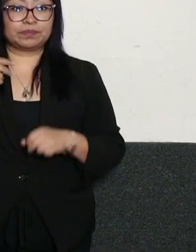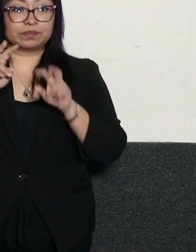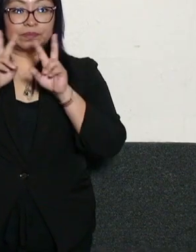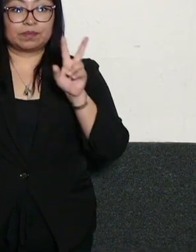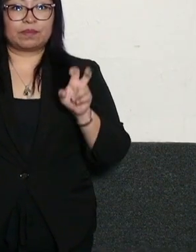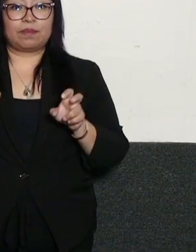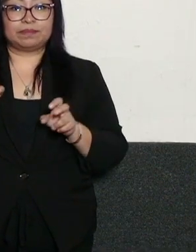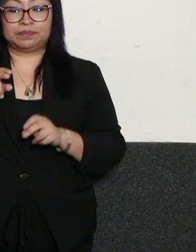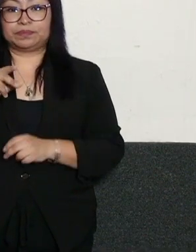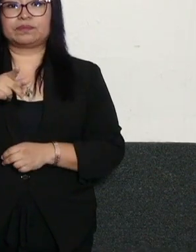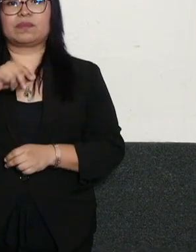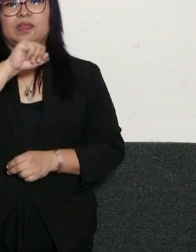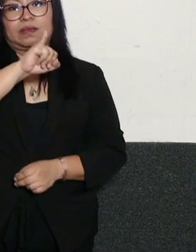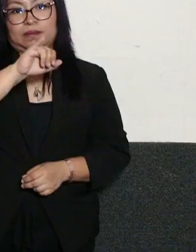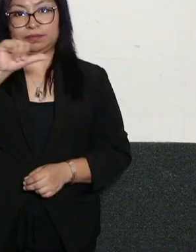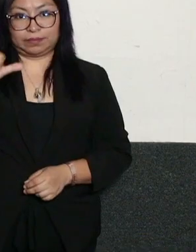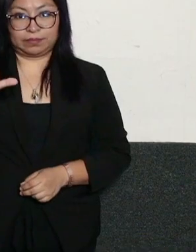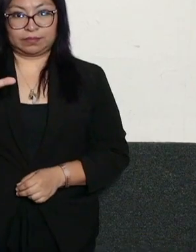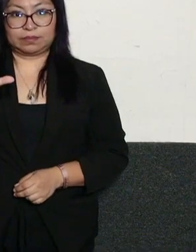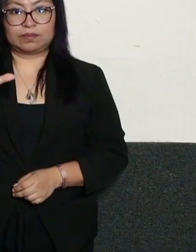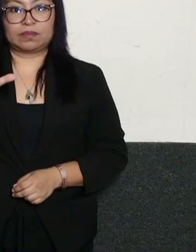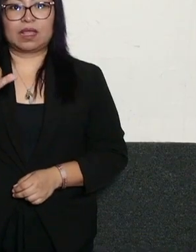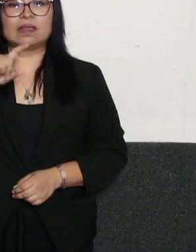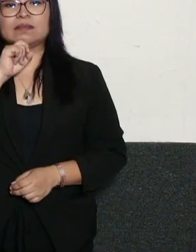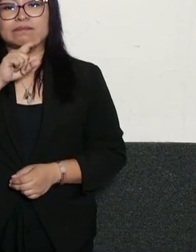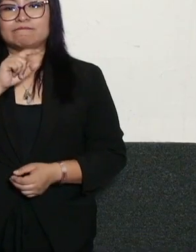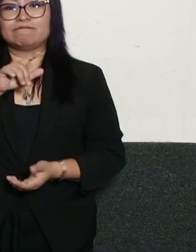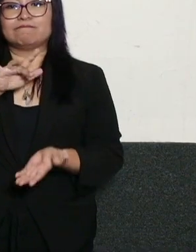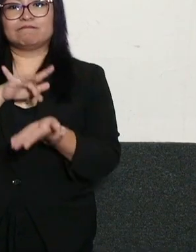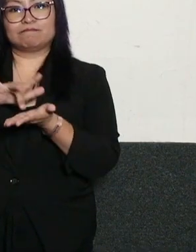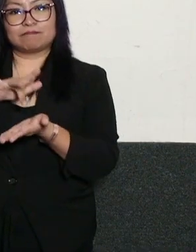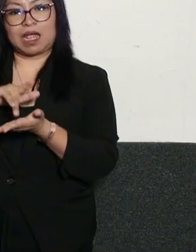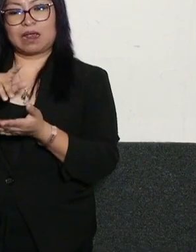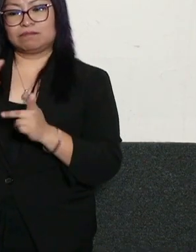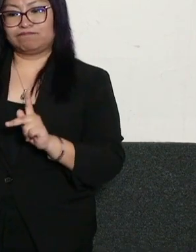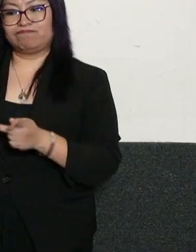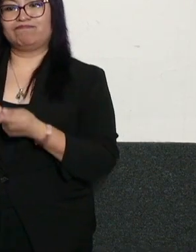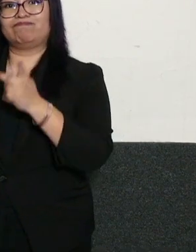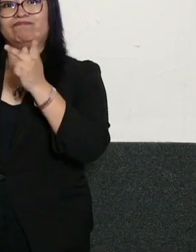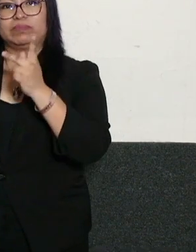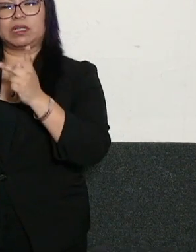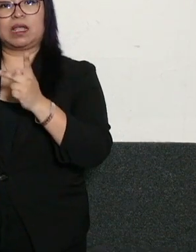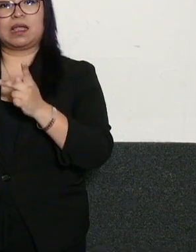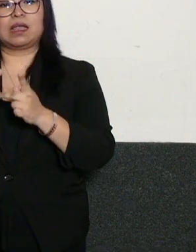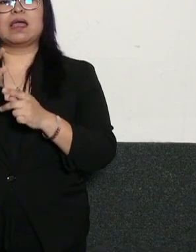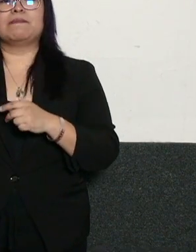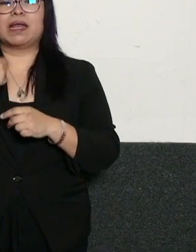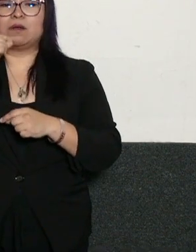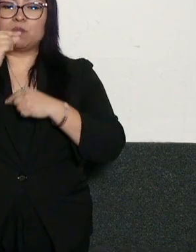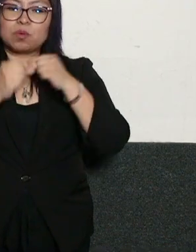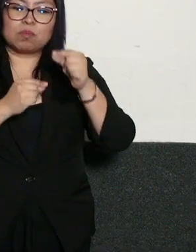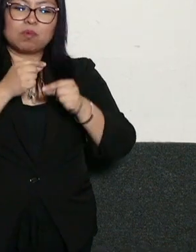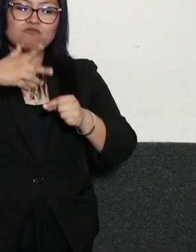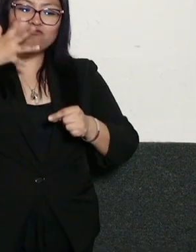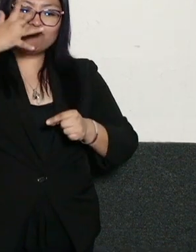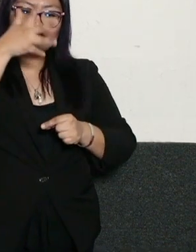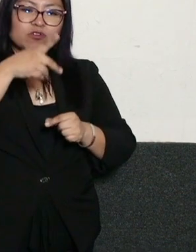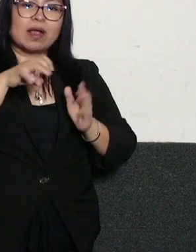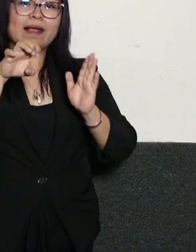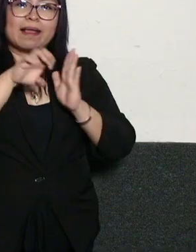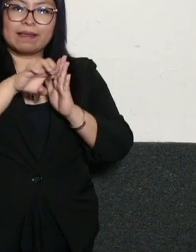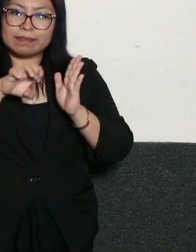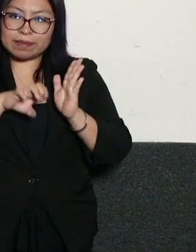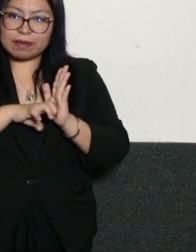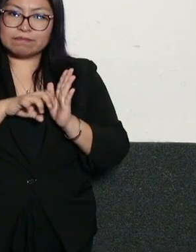titula Inteligencia Artificial y Sostenibilidad, construyendo un futuro ético y responsable. Bueno,